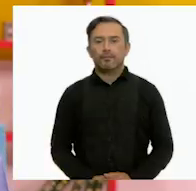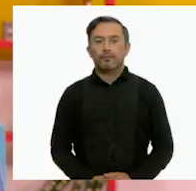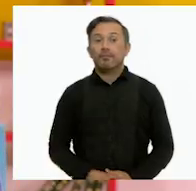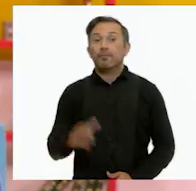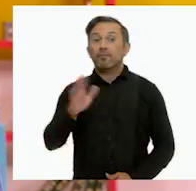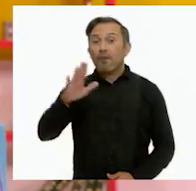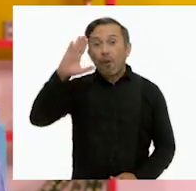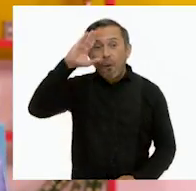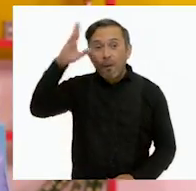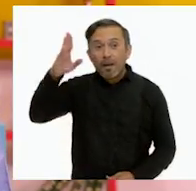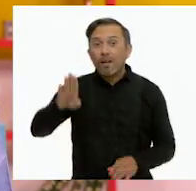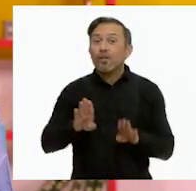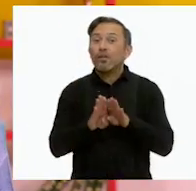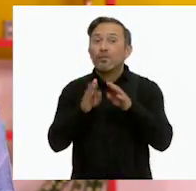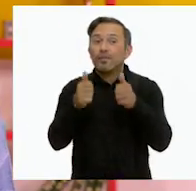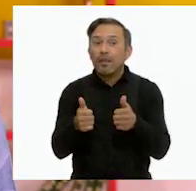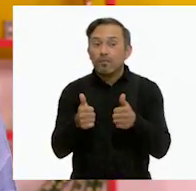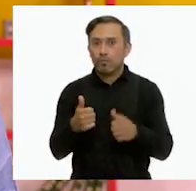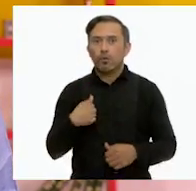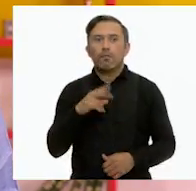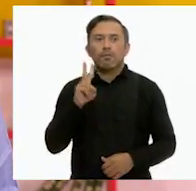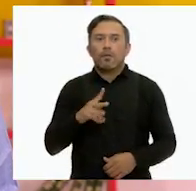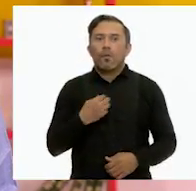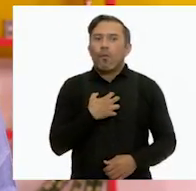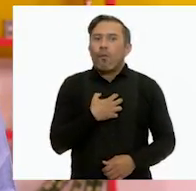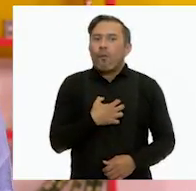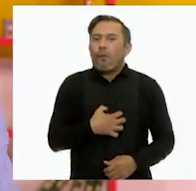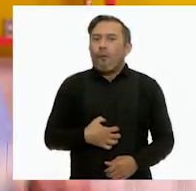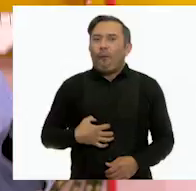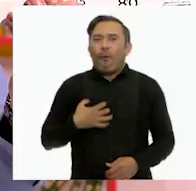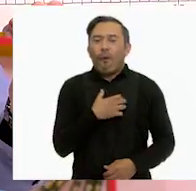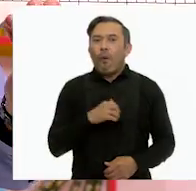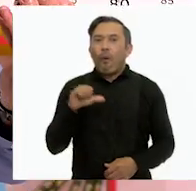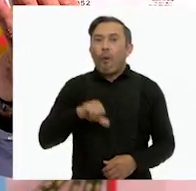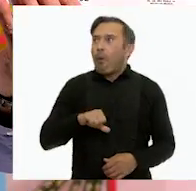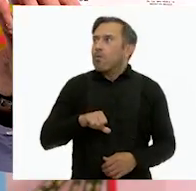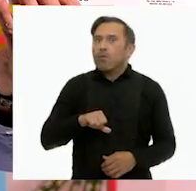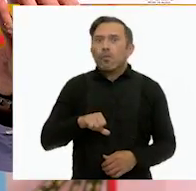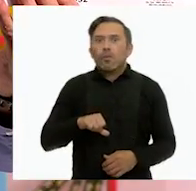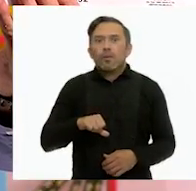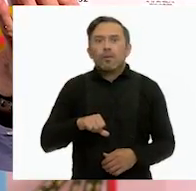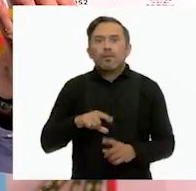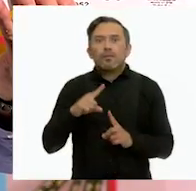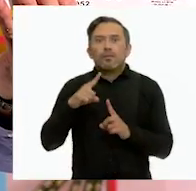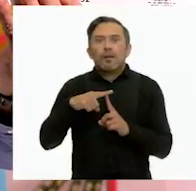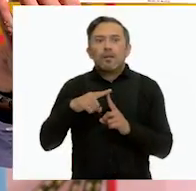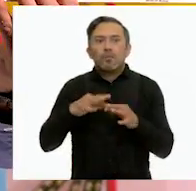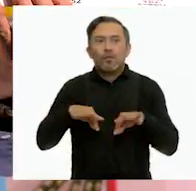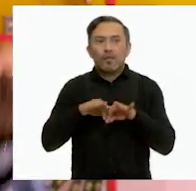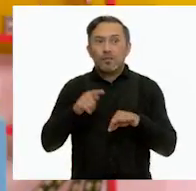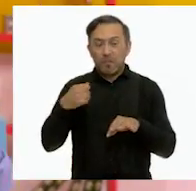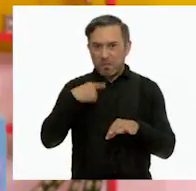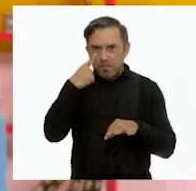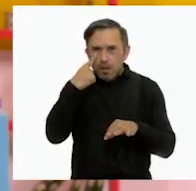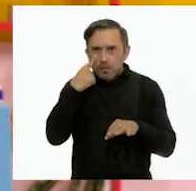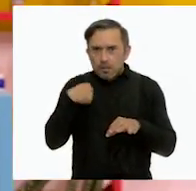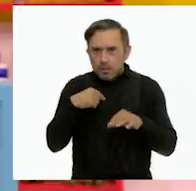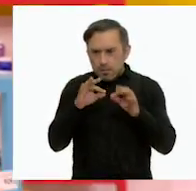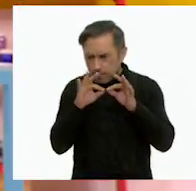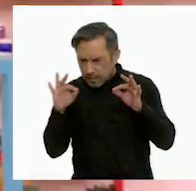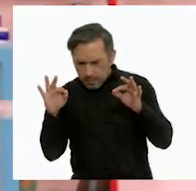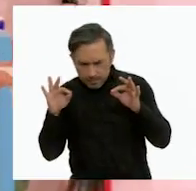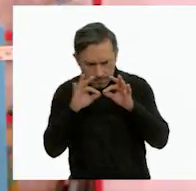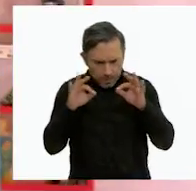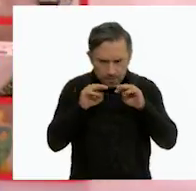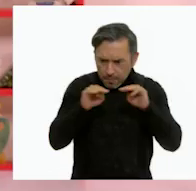Hola, ¿cómo están? Yo estoy muy emocionado porque hoy tenemos una misión muy importante y es medirlo todo. Sí, medirlo todo en el